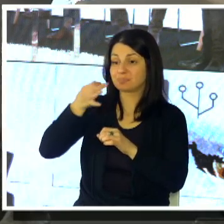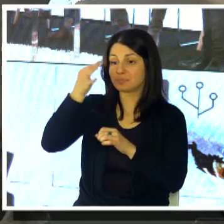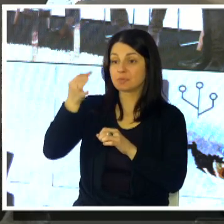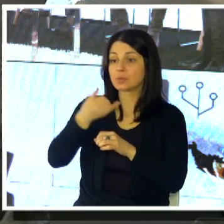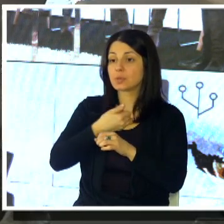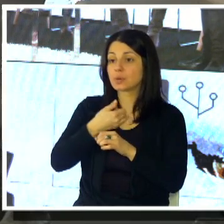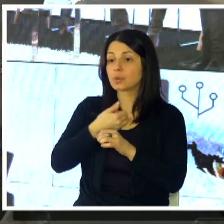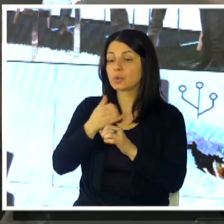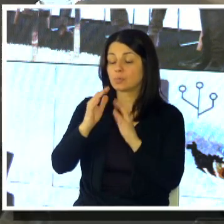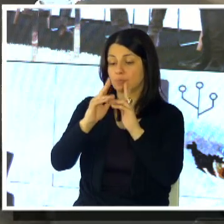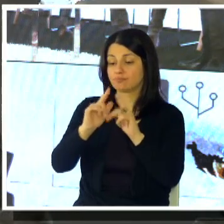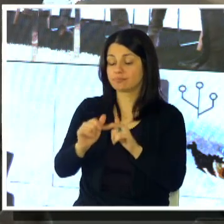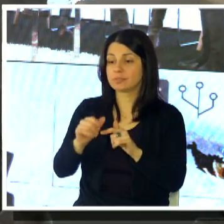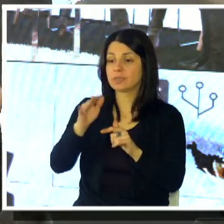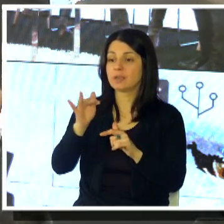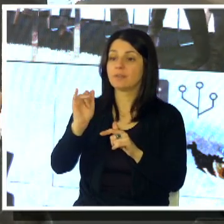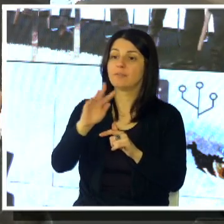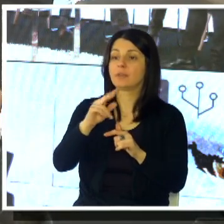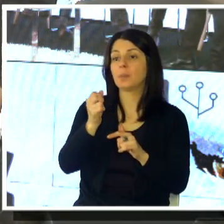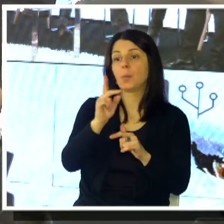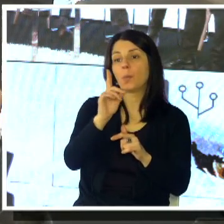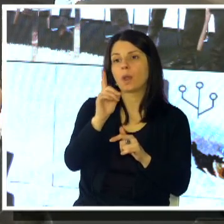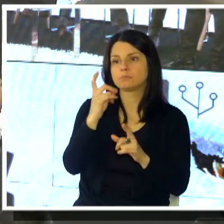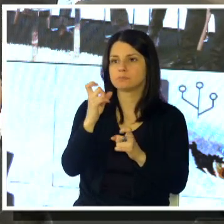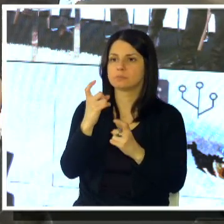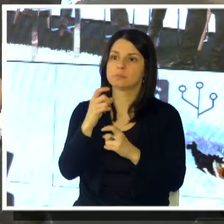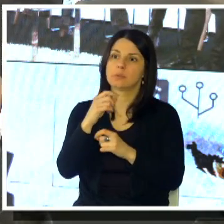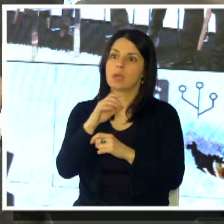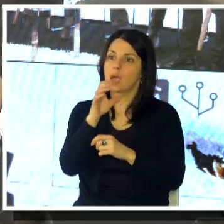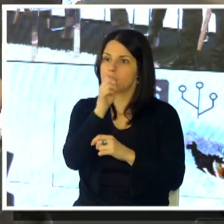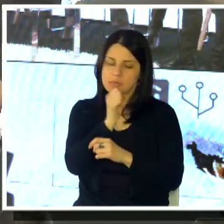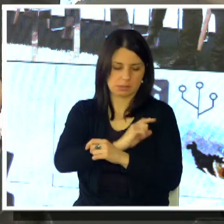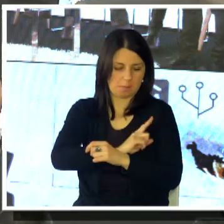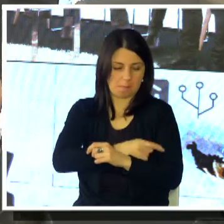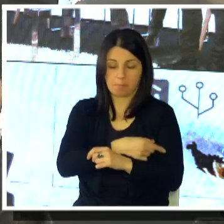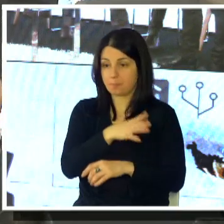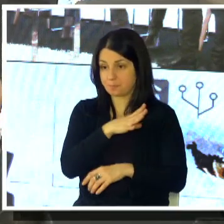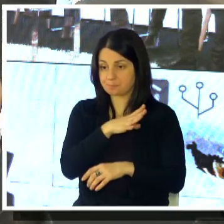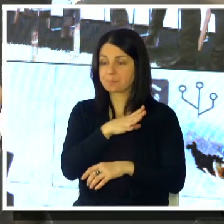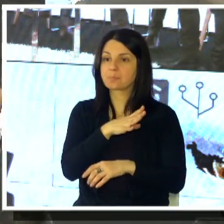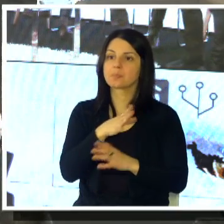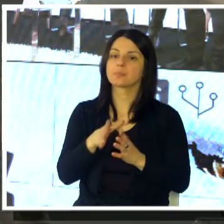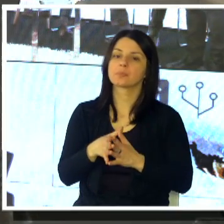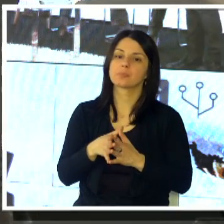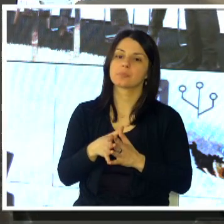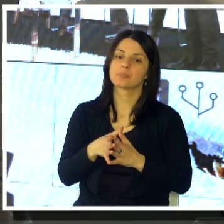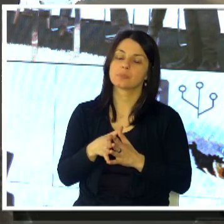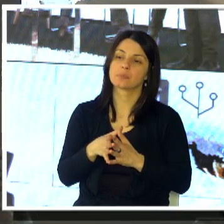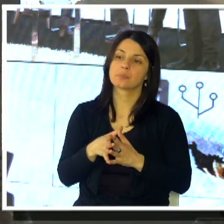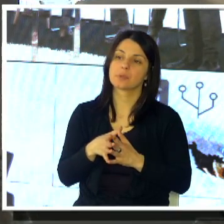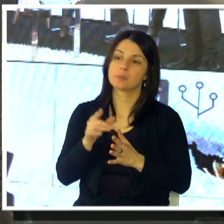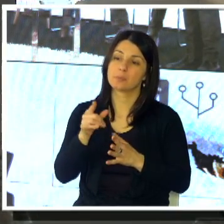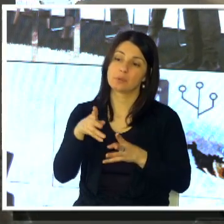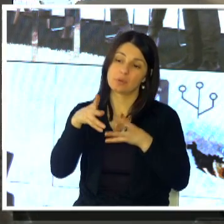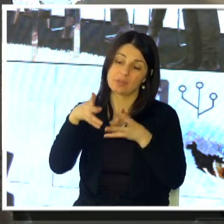es la infraestructura de FiWare, lo poderoso, lo resiliente que es. Entonces, un poco el desafío